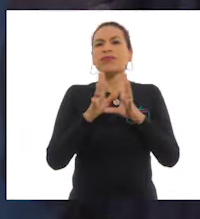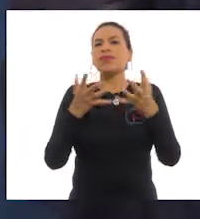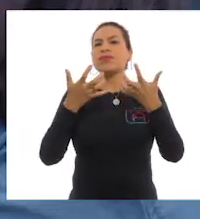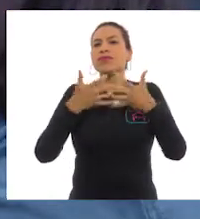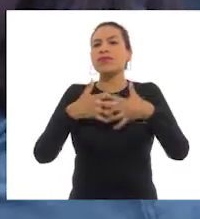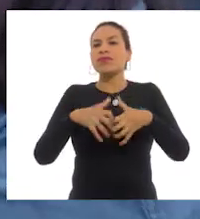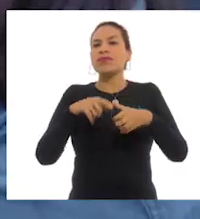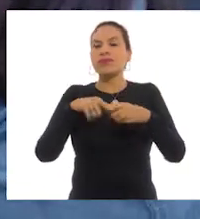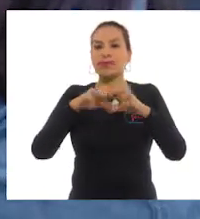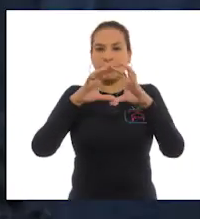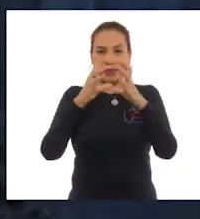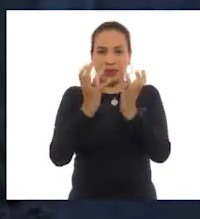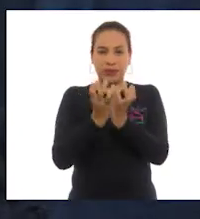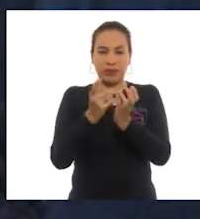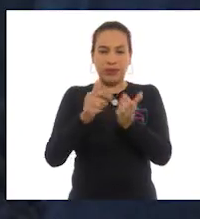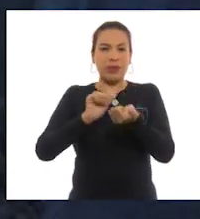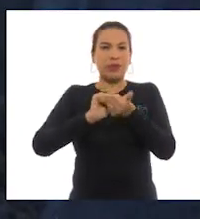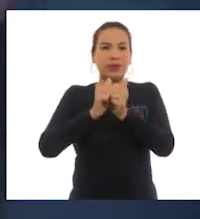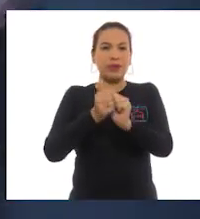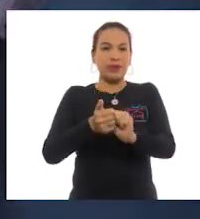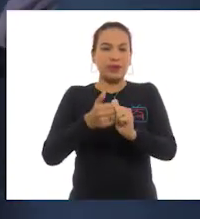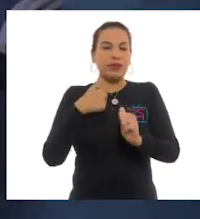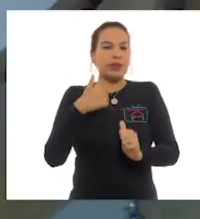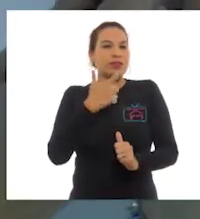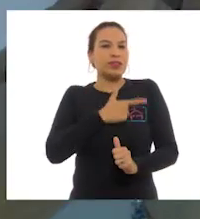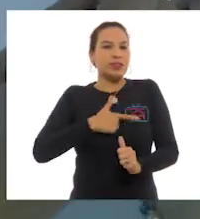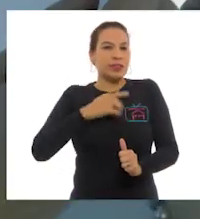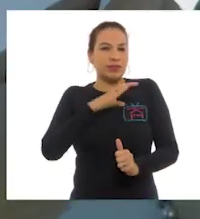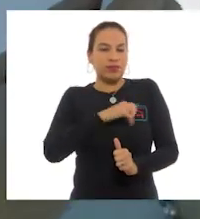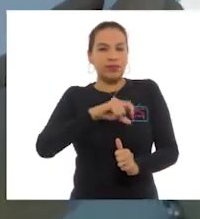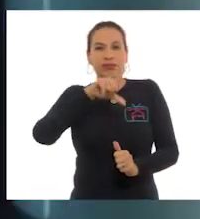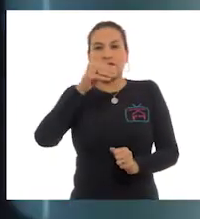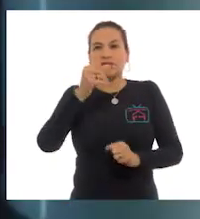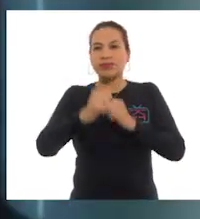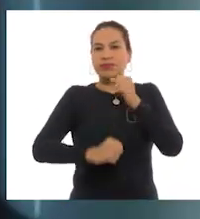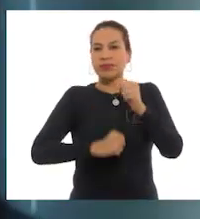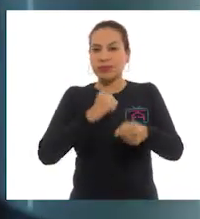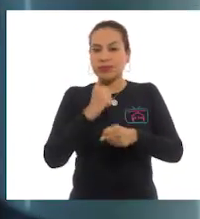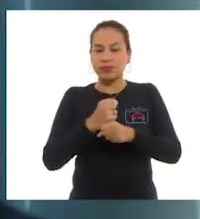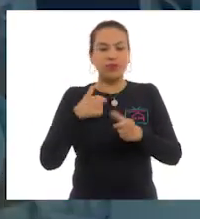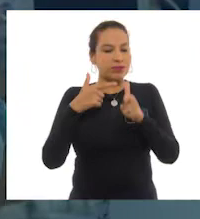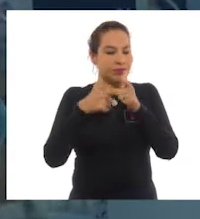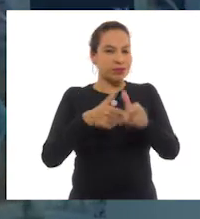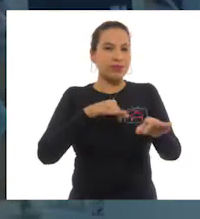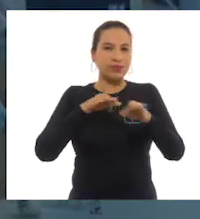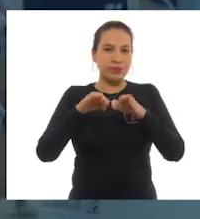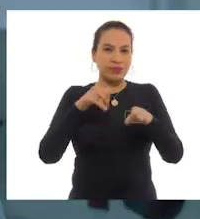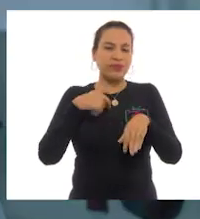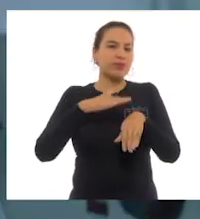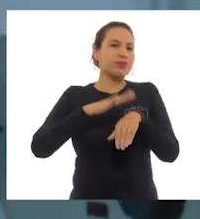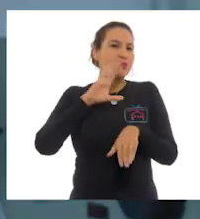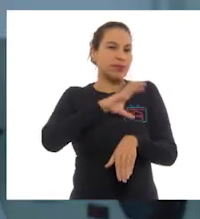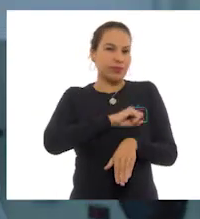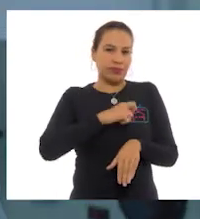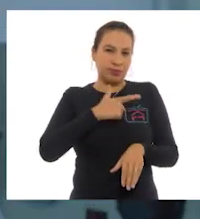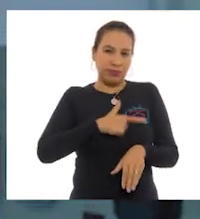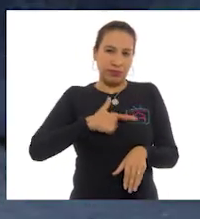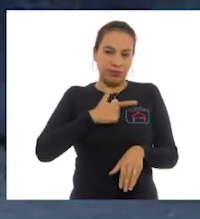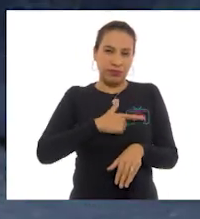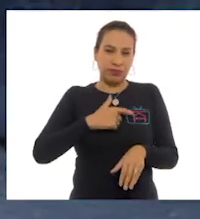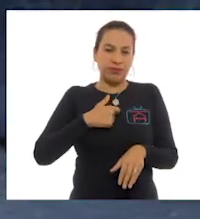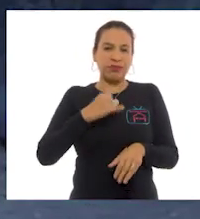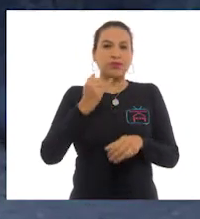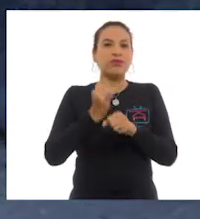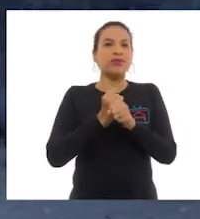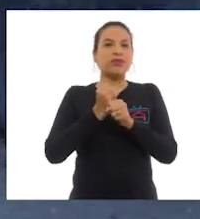funcionaba nuestra Tierra se convirtió en mi pasión. Después de muchos años, sigo trabajando en lo que más me apasiona. Investigo